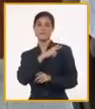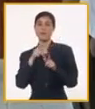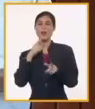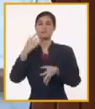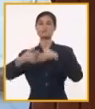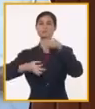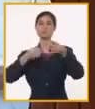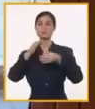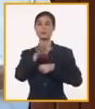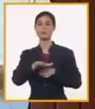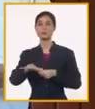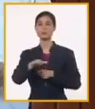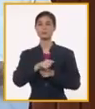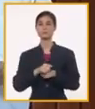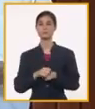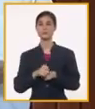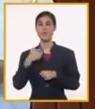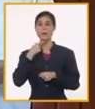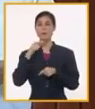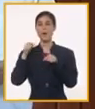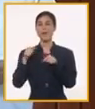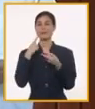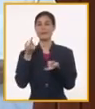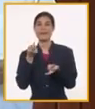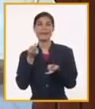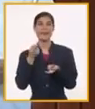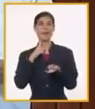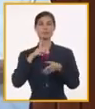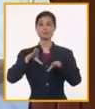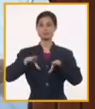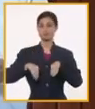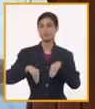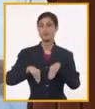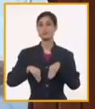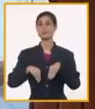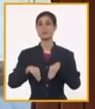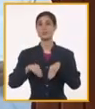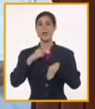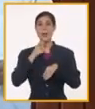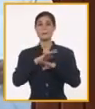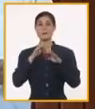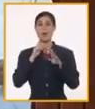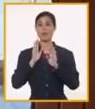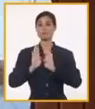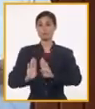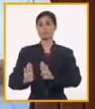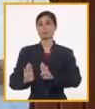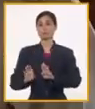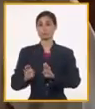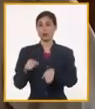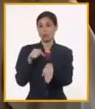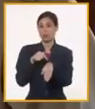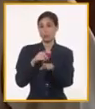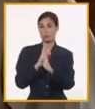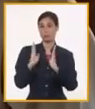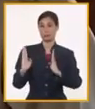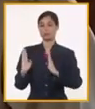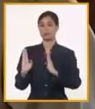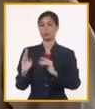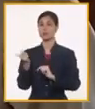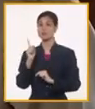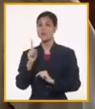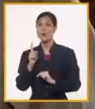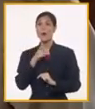acuerdo. Esta decisión que adoptamos no es extemporánea. La modestia del compañero Machado